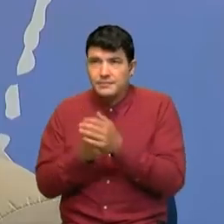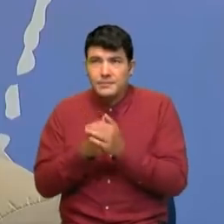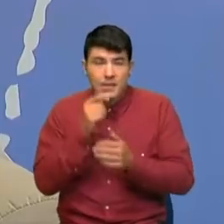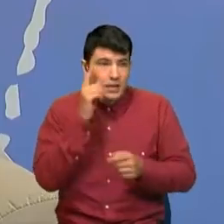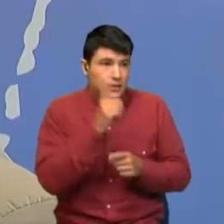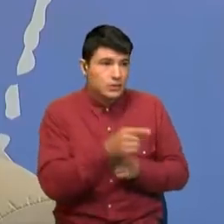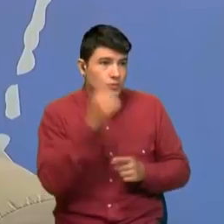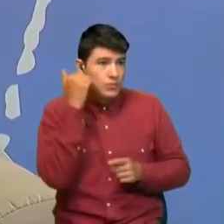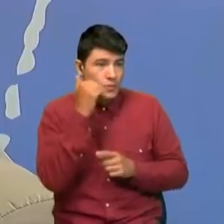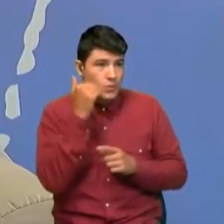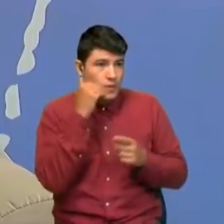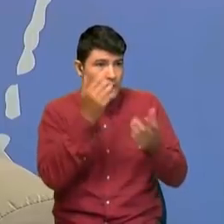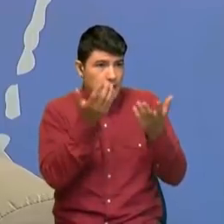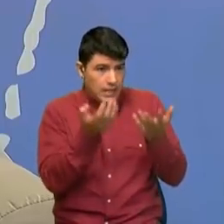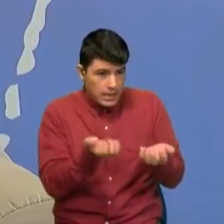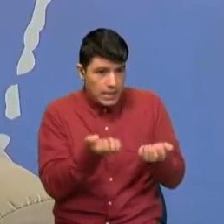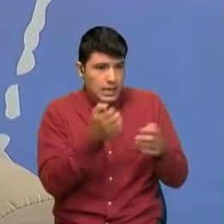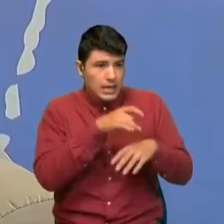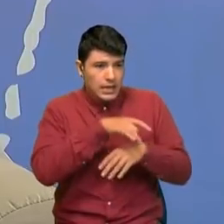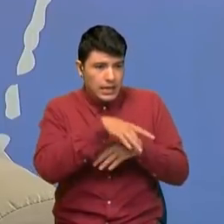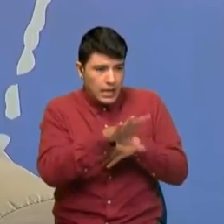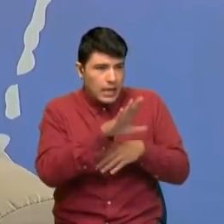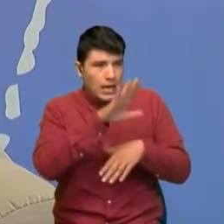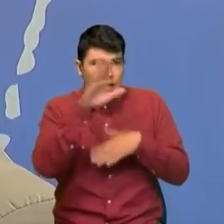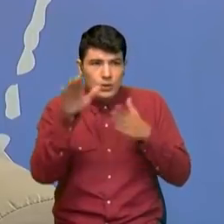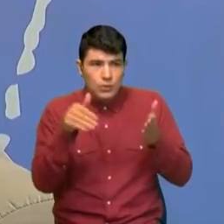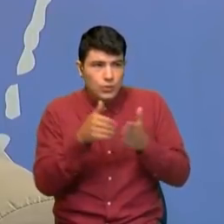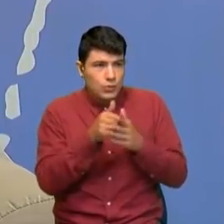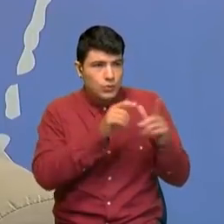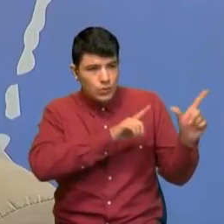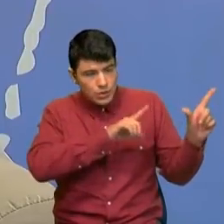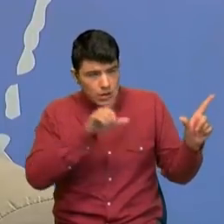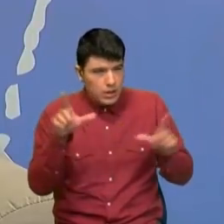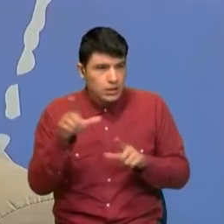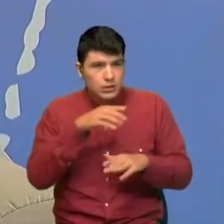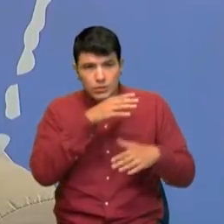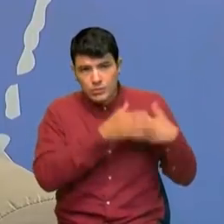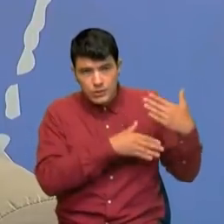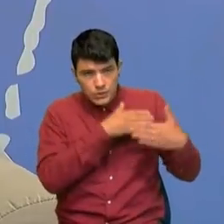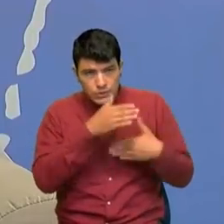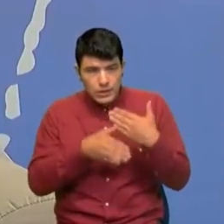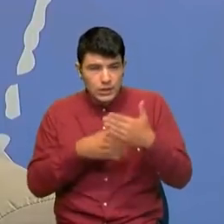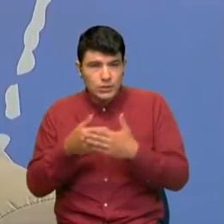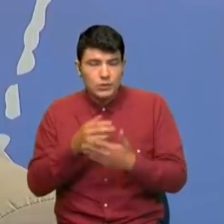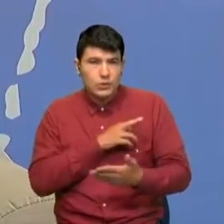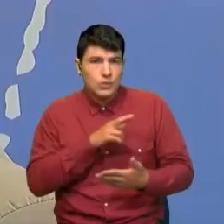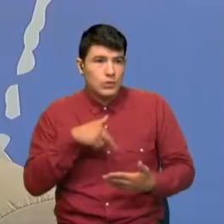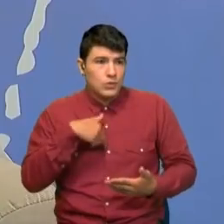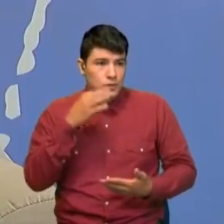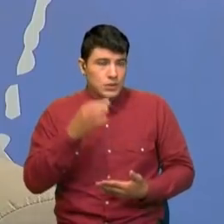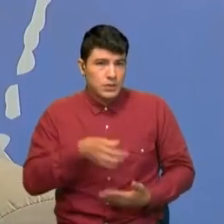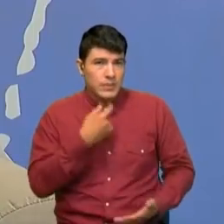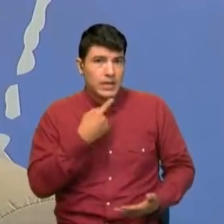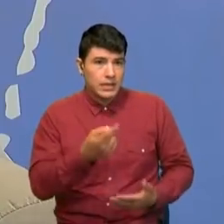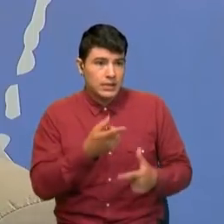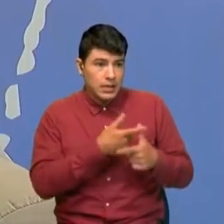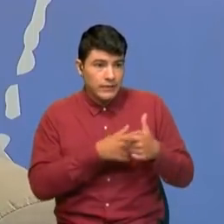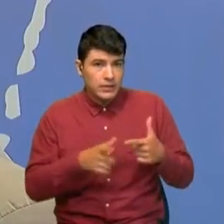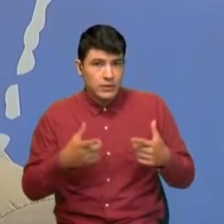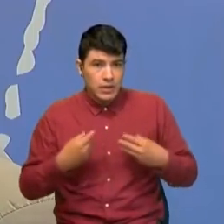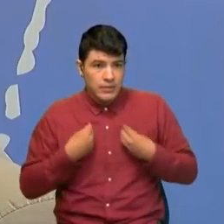señora quiere ya dejar todo listo, como usualmente decimos, repartir en vida, ella